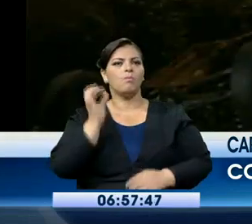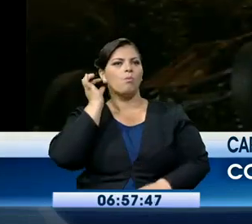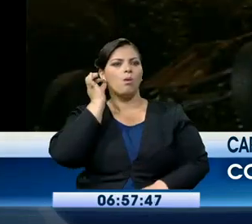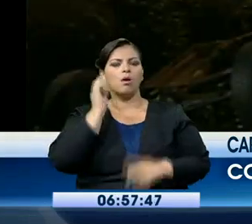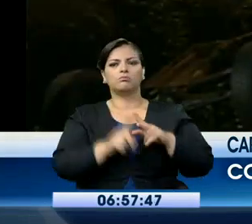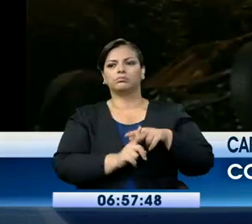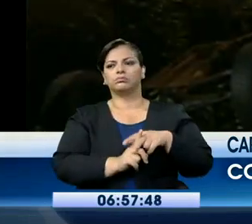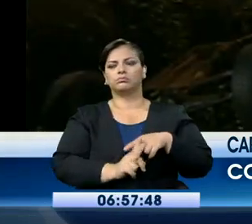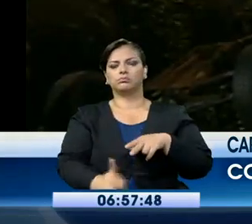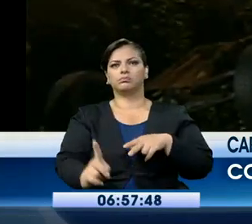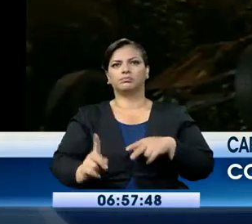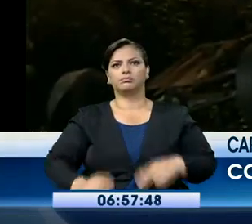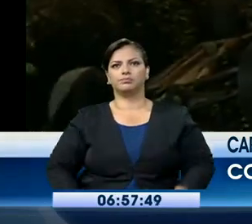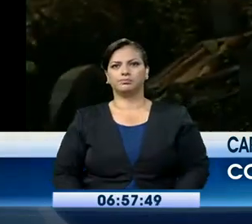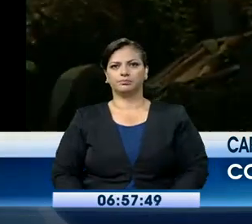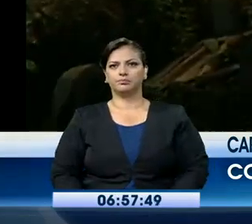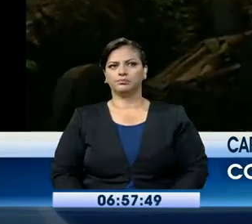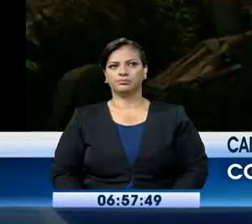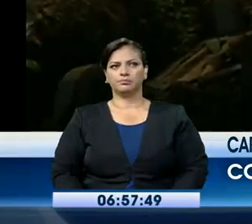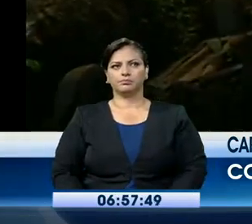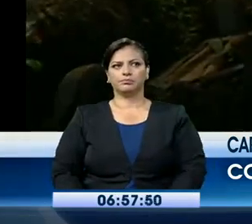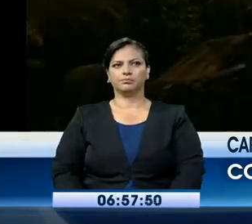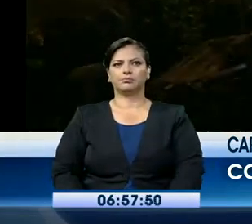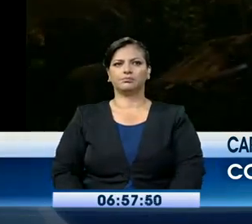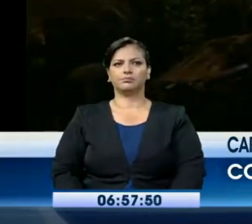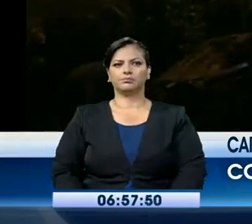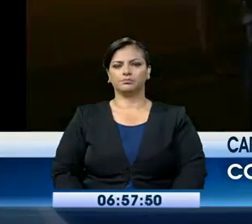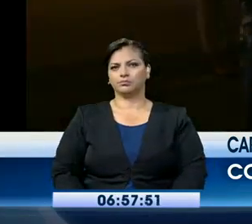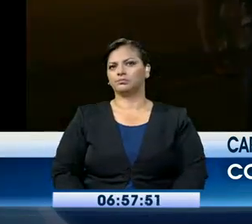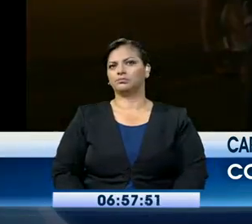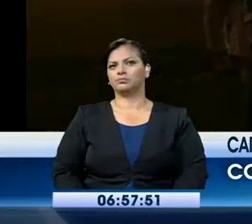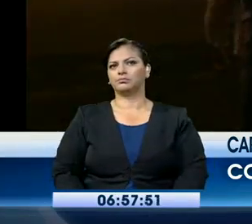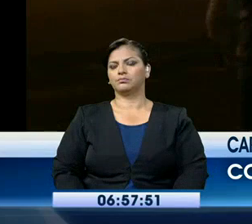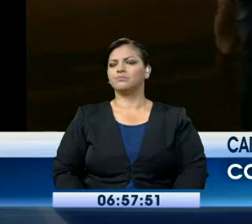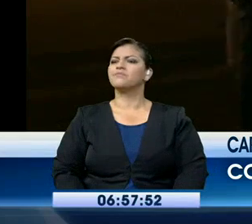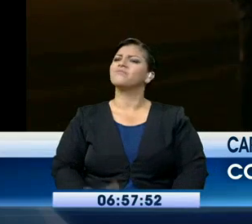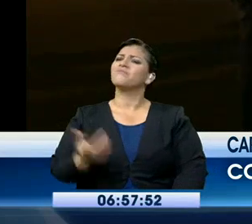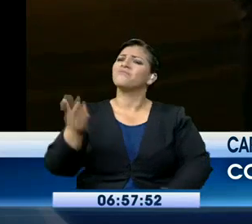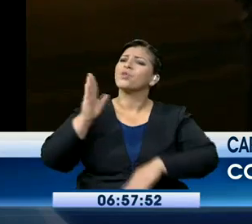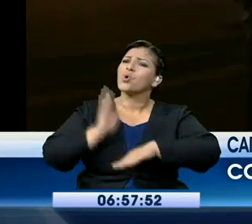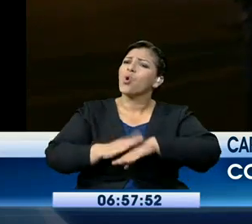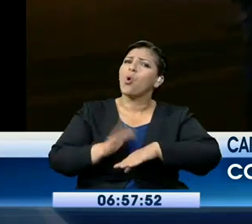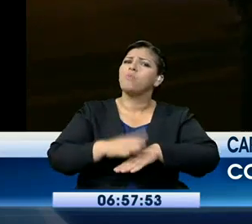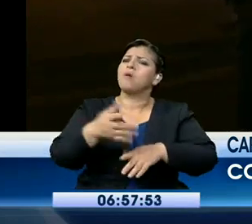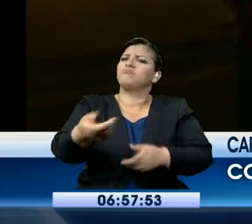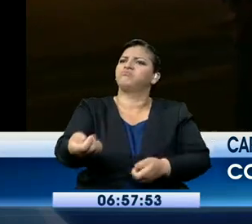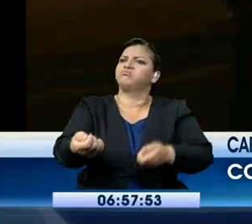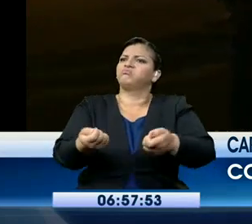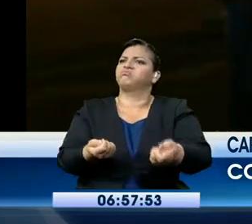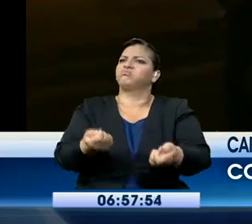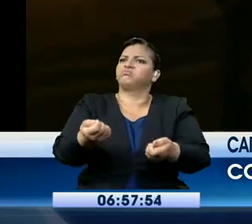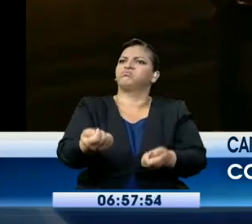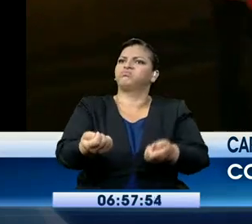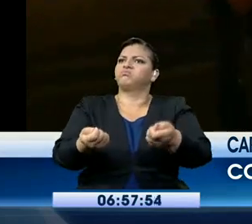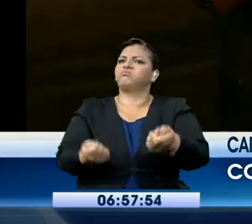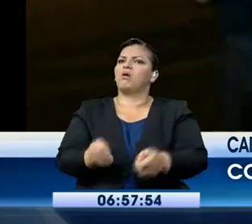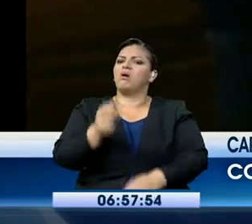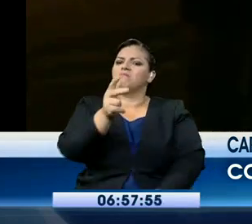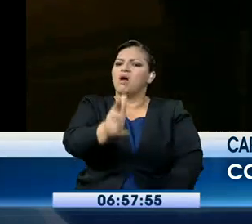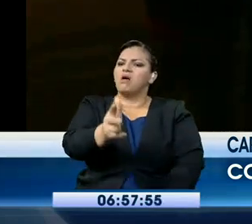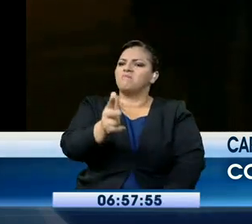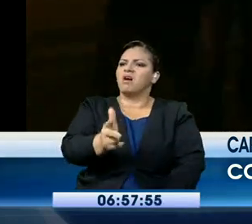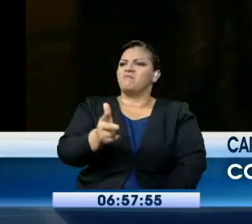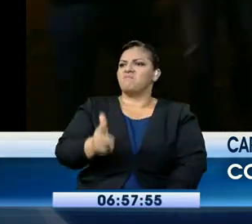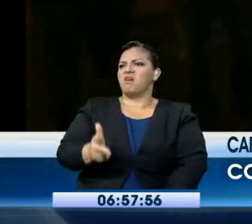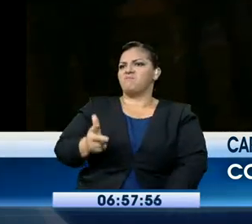vehículos pesados obstaculizan la circulación en la vía. Hay trailers que se ponen aquí en los filos o acá en los filos,